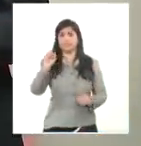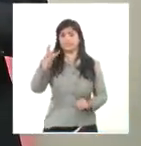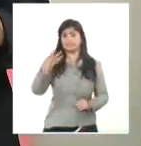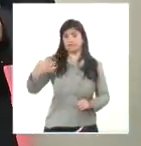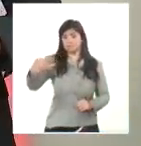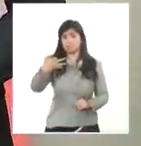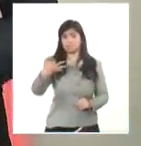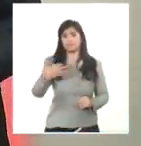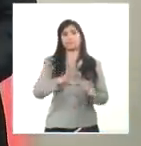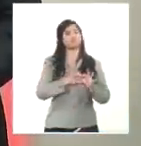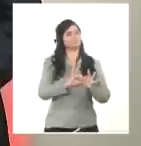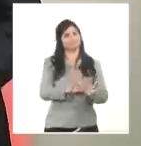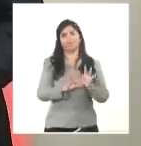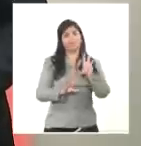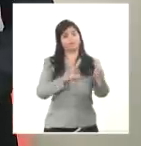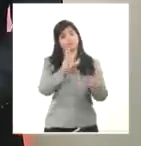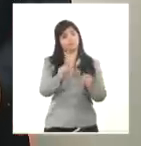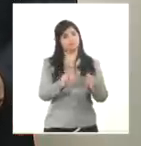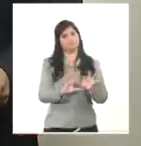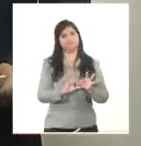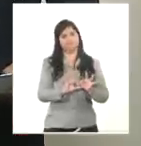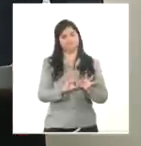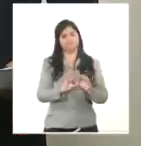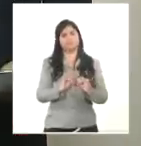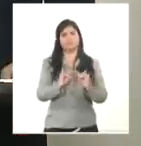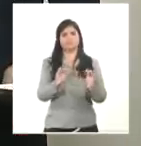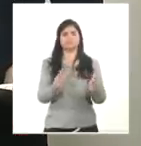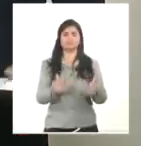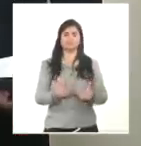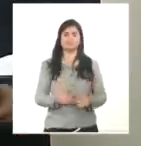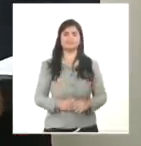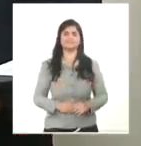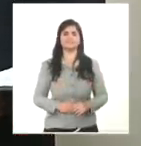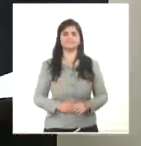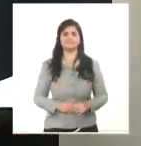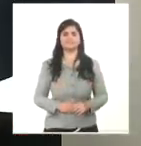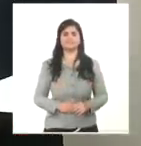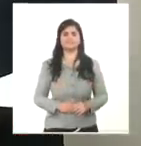supuesto le daremos seguimiento en nuestro noticiero. Ahora continuamos con otras informaciones.